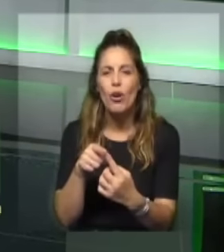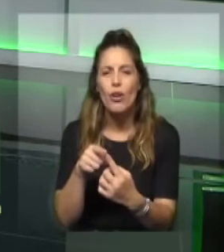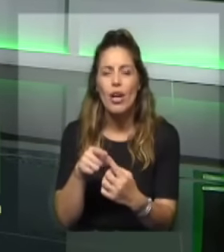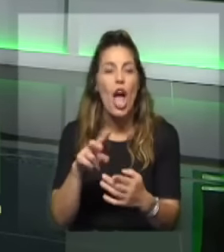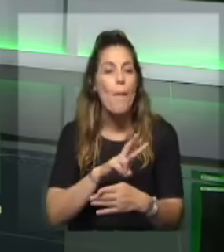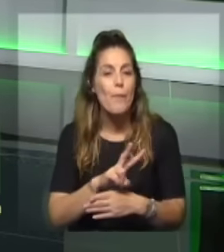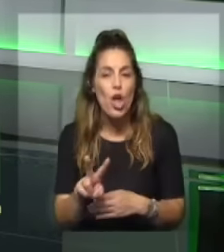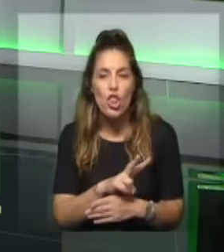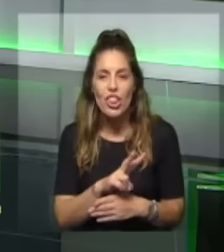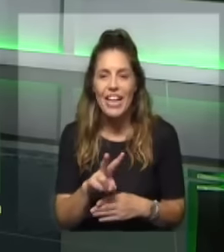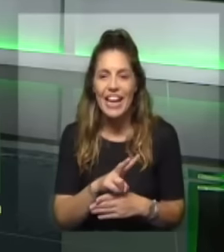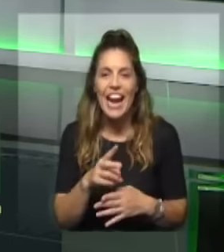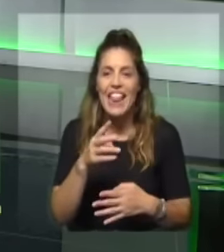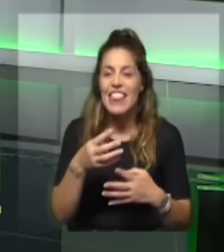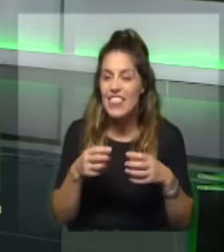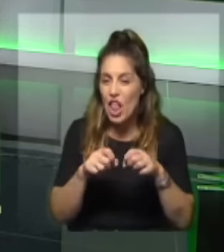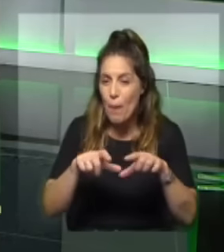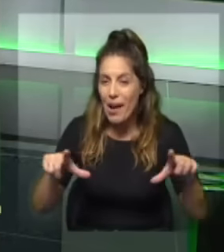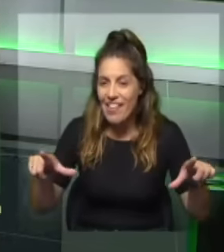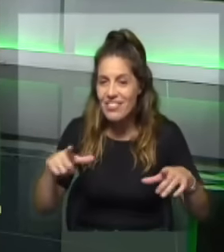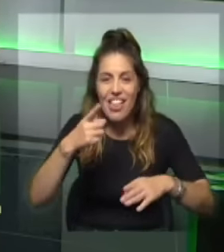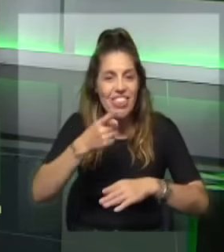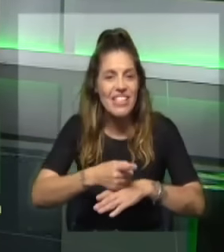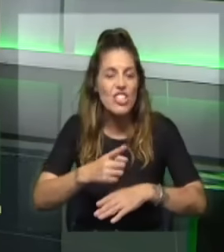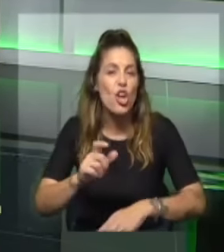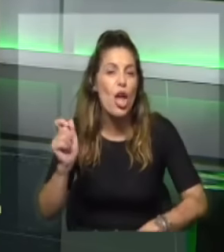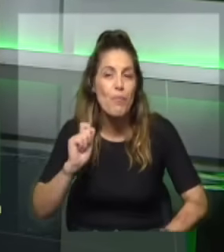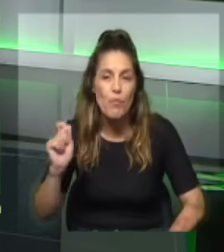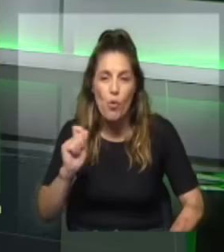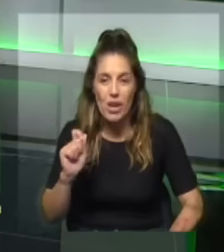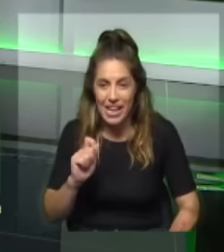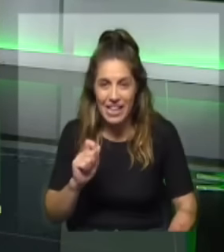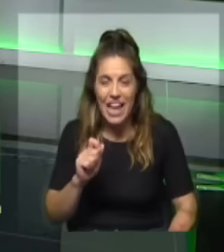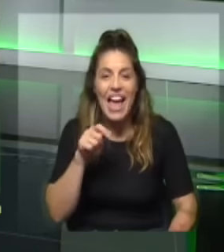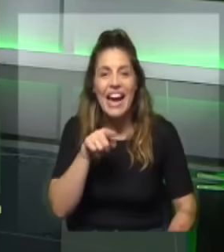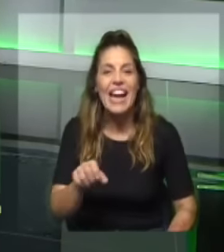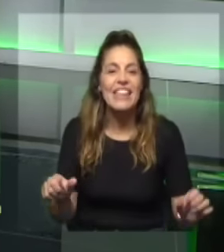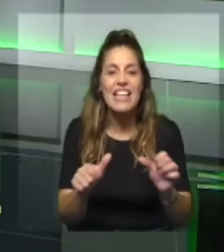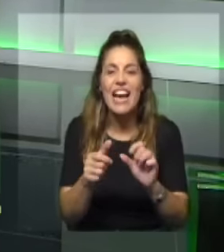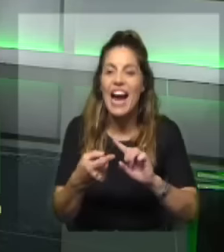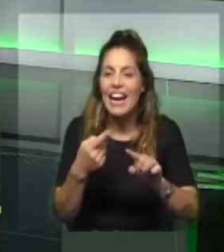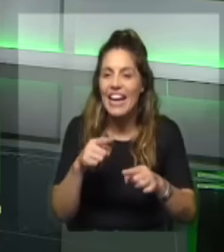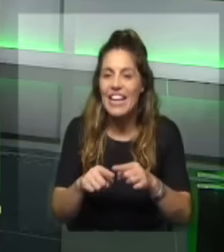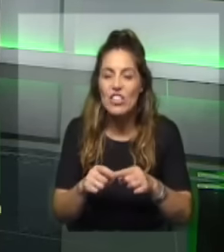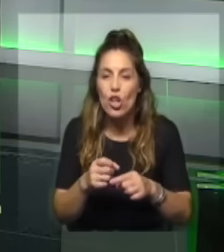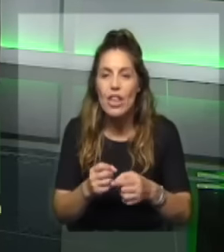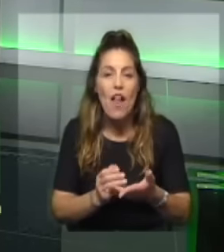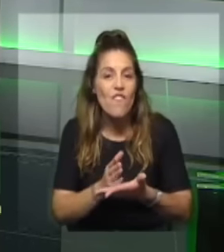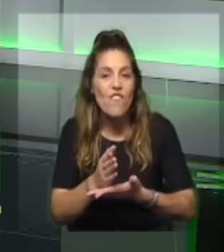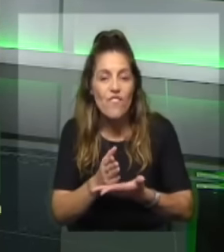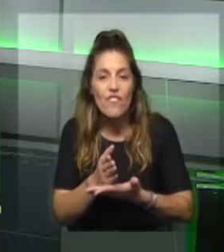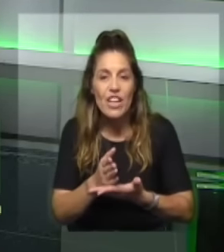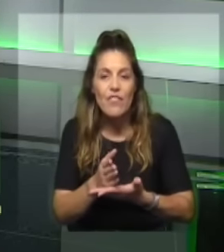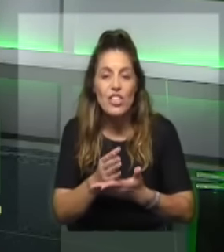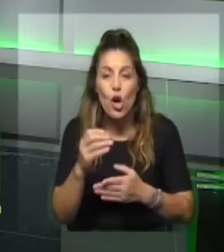proteger la transparencia en las decisiones públicas procurando que estas se tomen en función del bien común y no